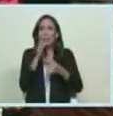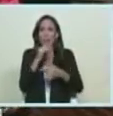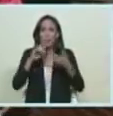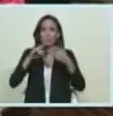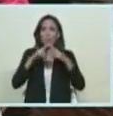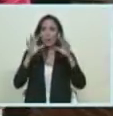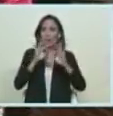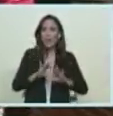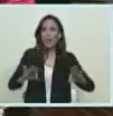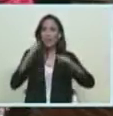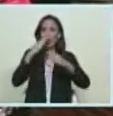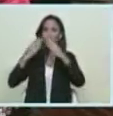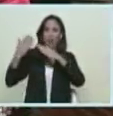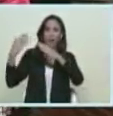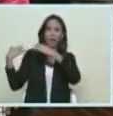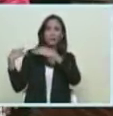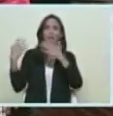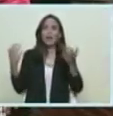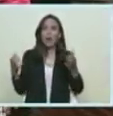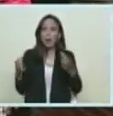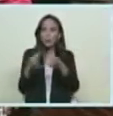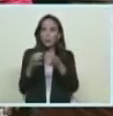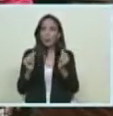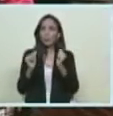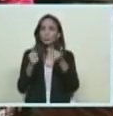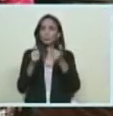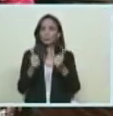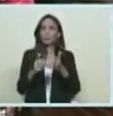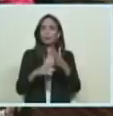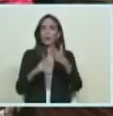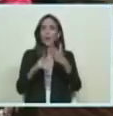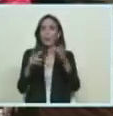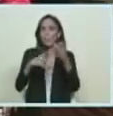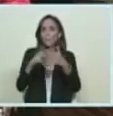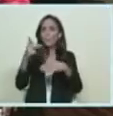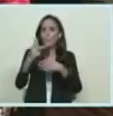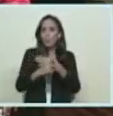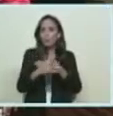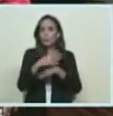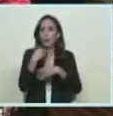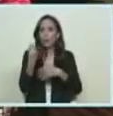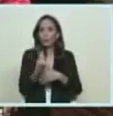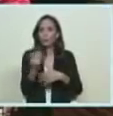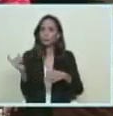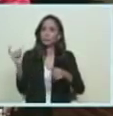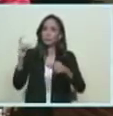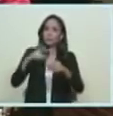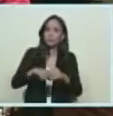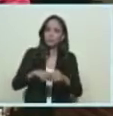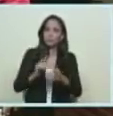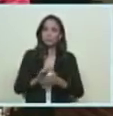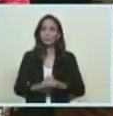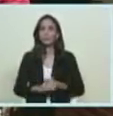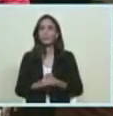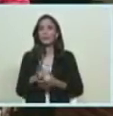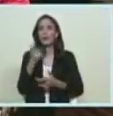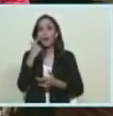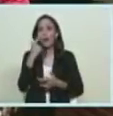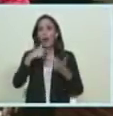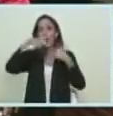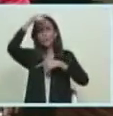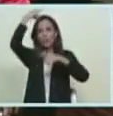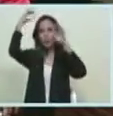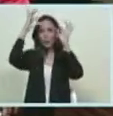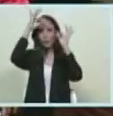nuestro pueblo, estaba usted lanzando este maravilloso plan que hoy cuenta también aquí entre los ciudadanos de las misiones gripólitas con un importante